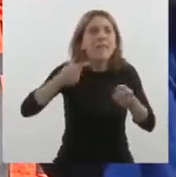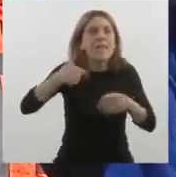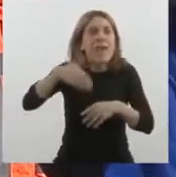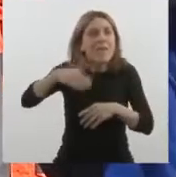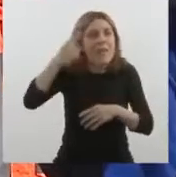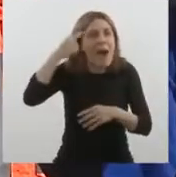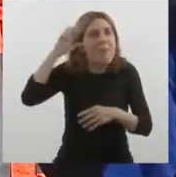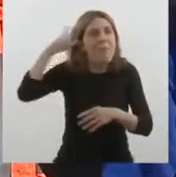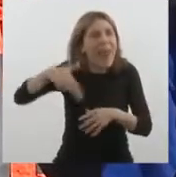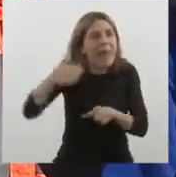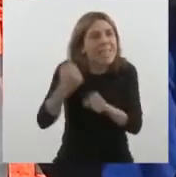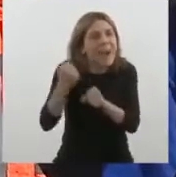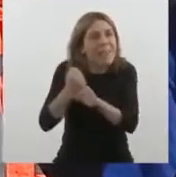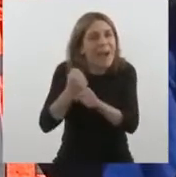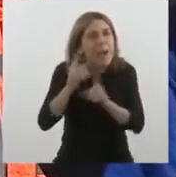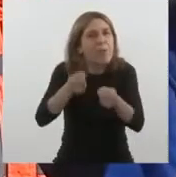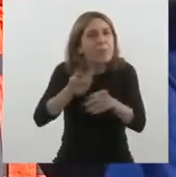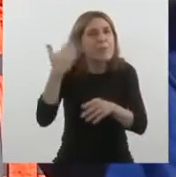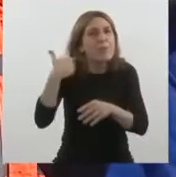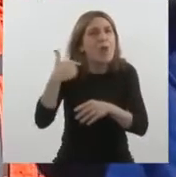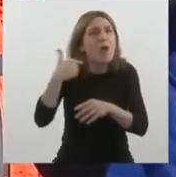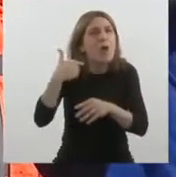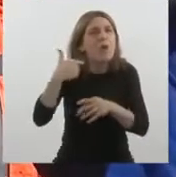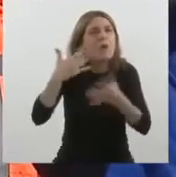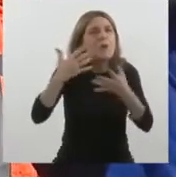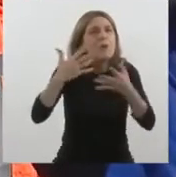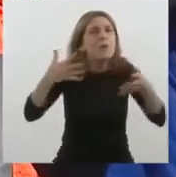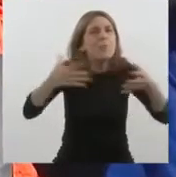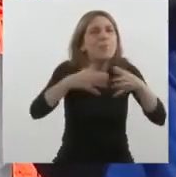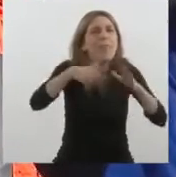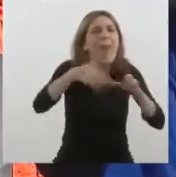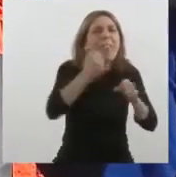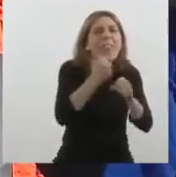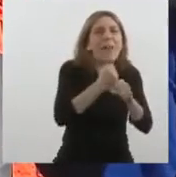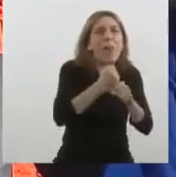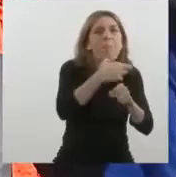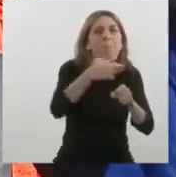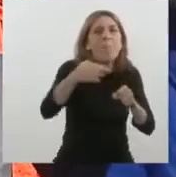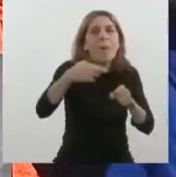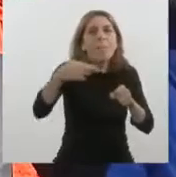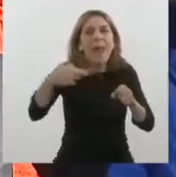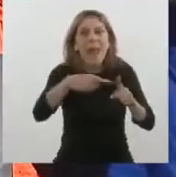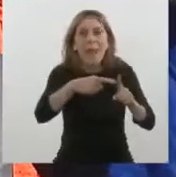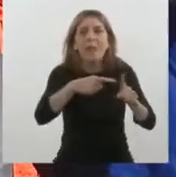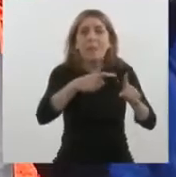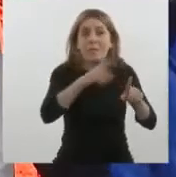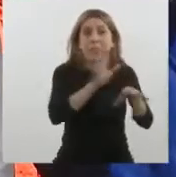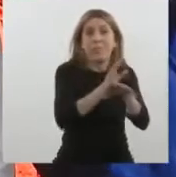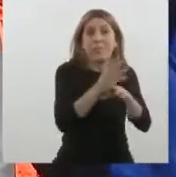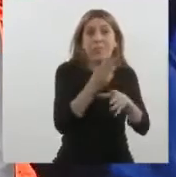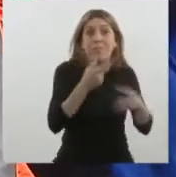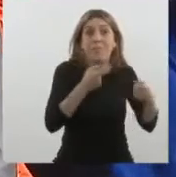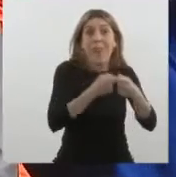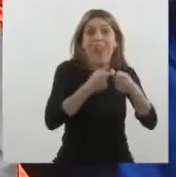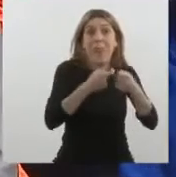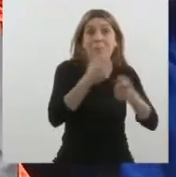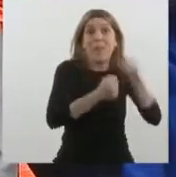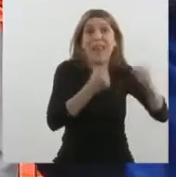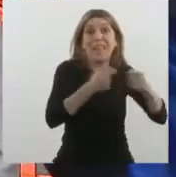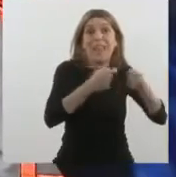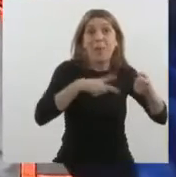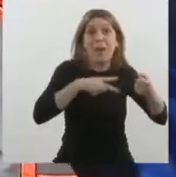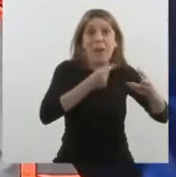sistema de lo que fueron las PPP, donde el capital privado impulsaba las